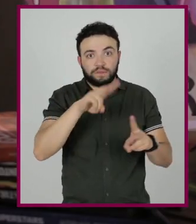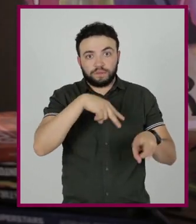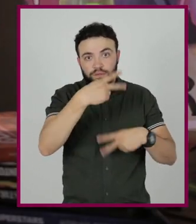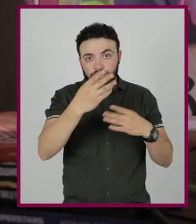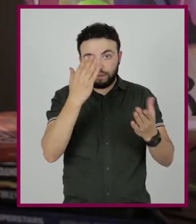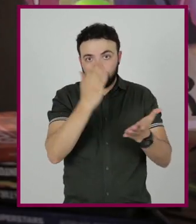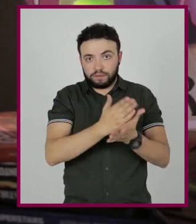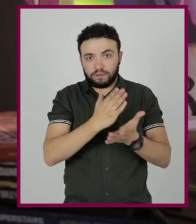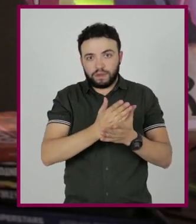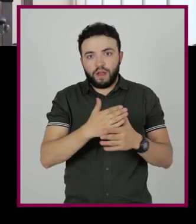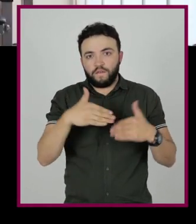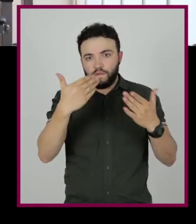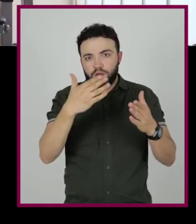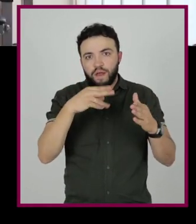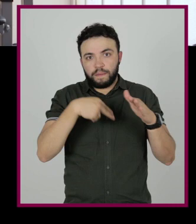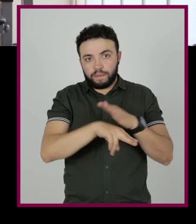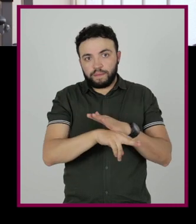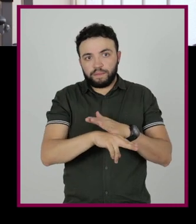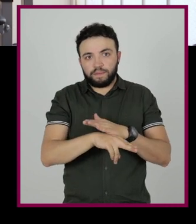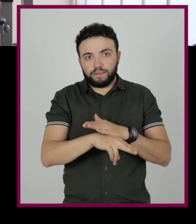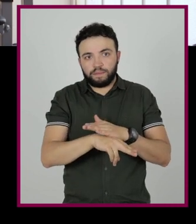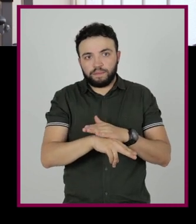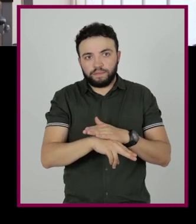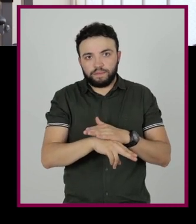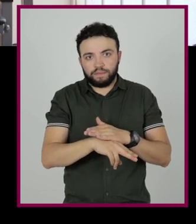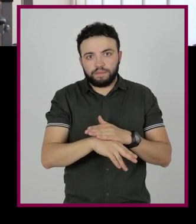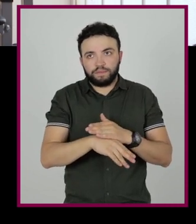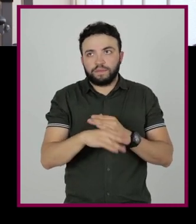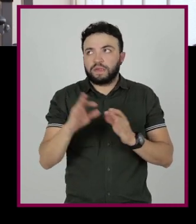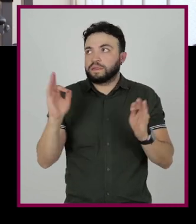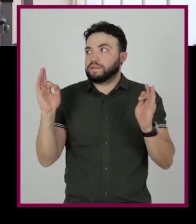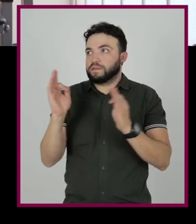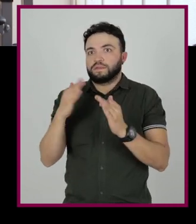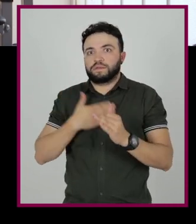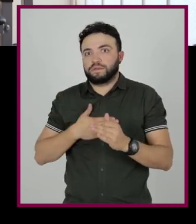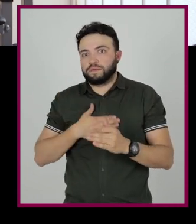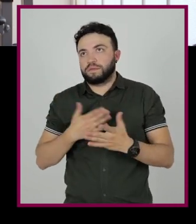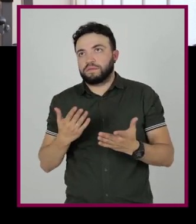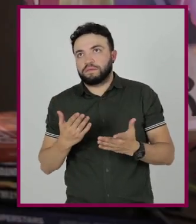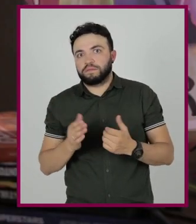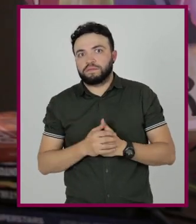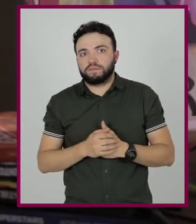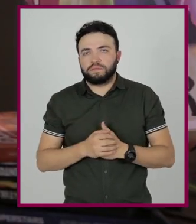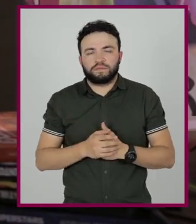Siempre que vayas a los tacos afuera del metro, ten cerca un baño. Tampoco.